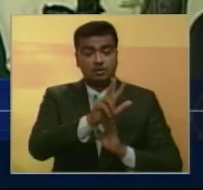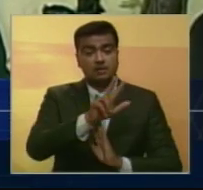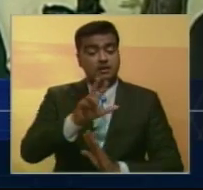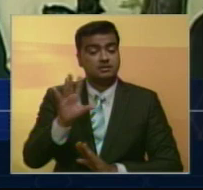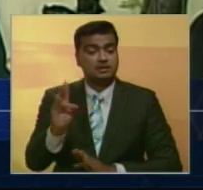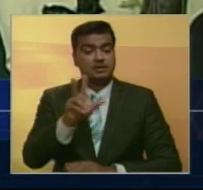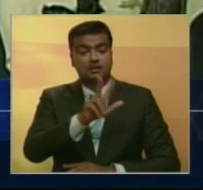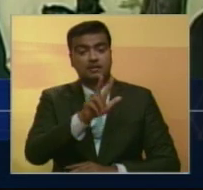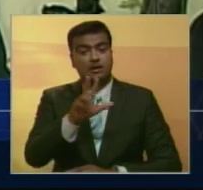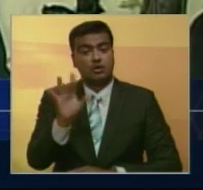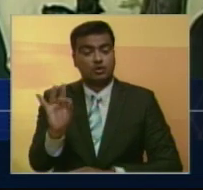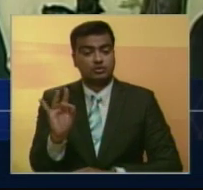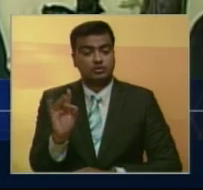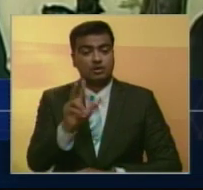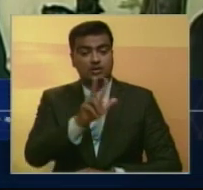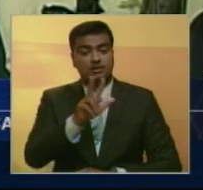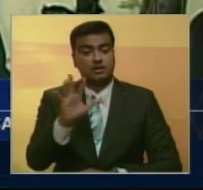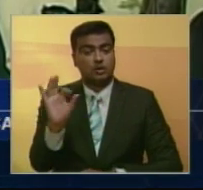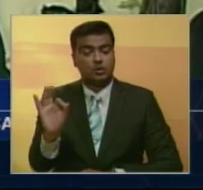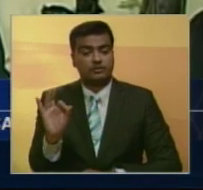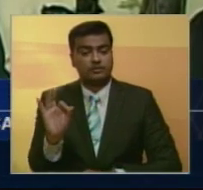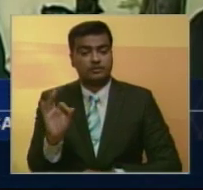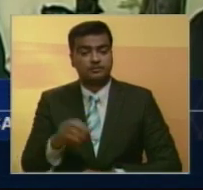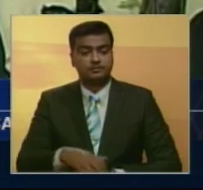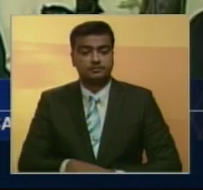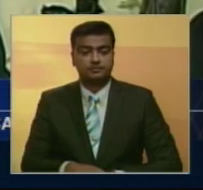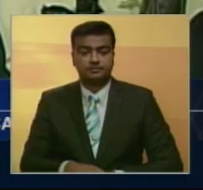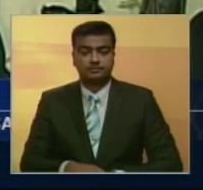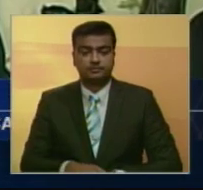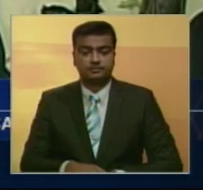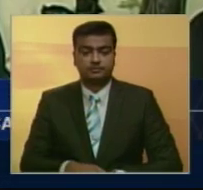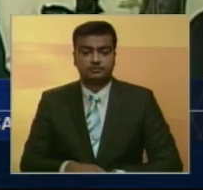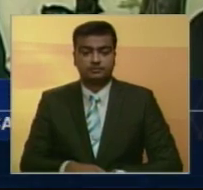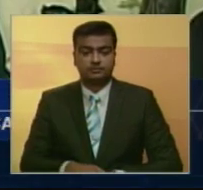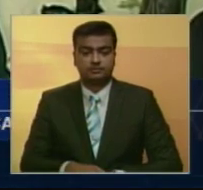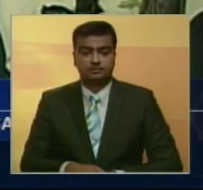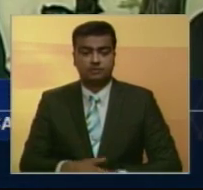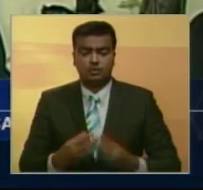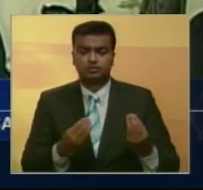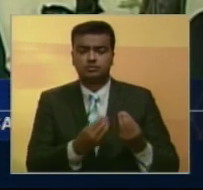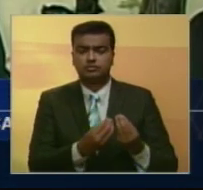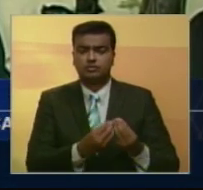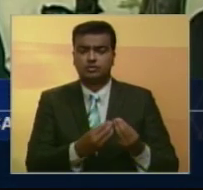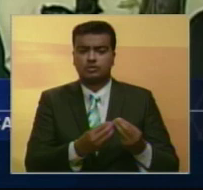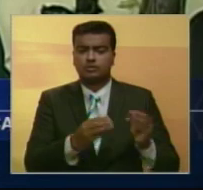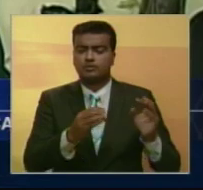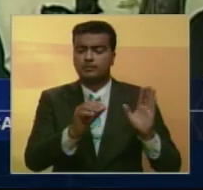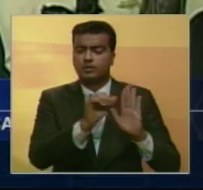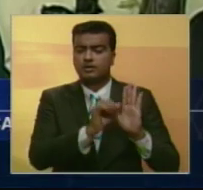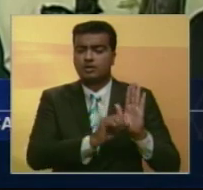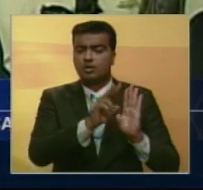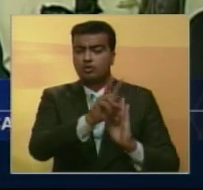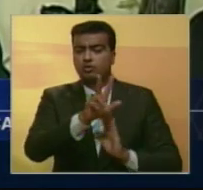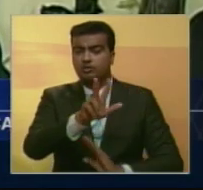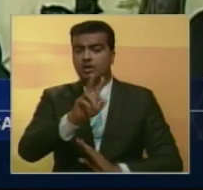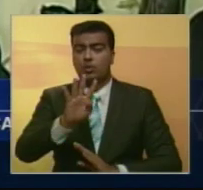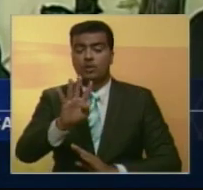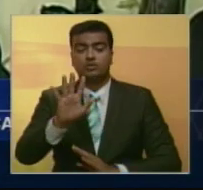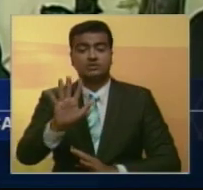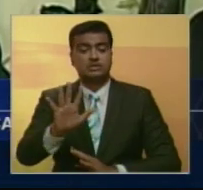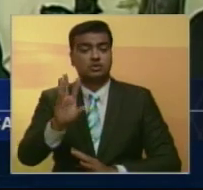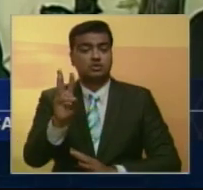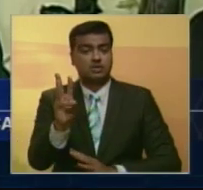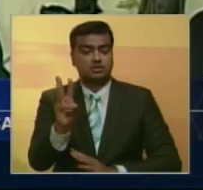337, 338, 339, concatenados con los artículos 2, 3, 4,